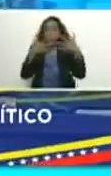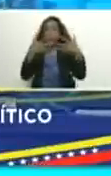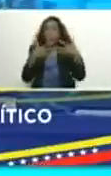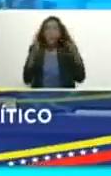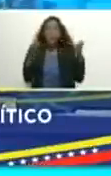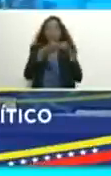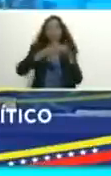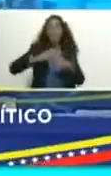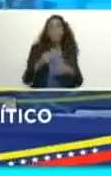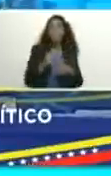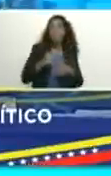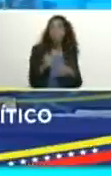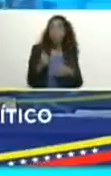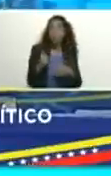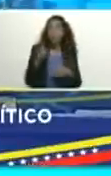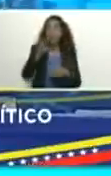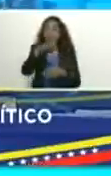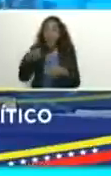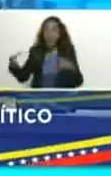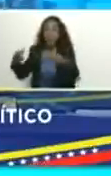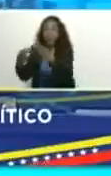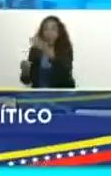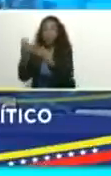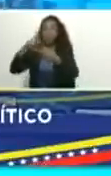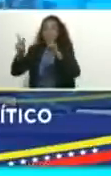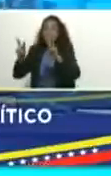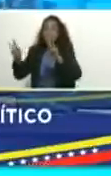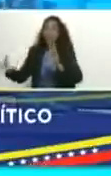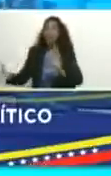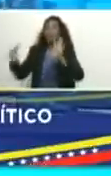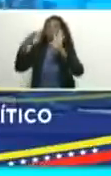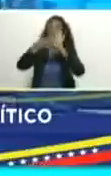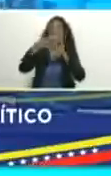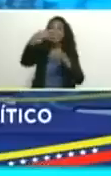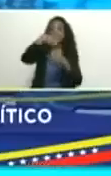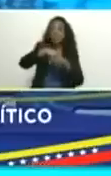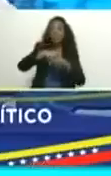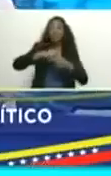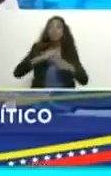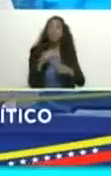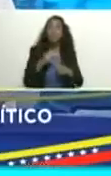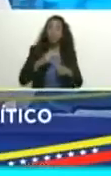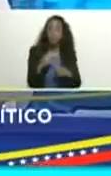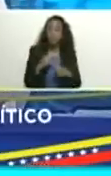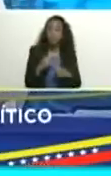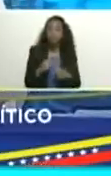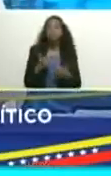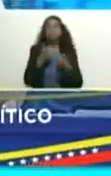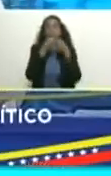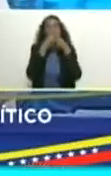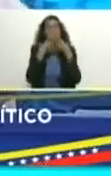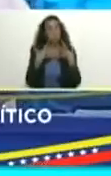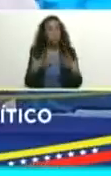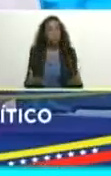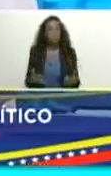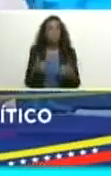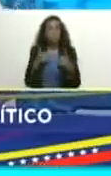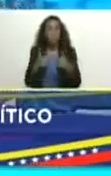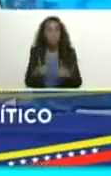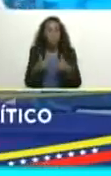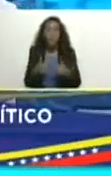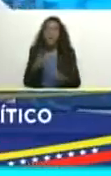cuadrantes de paz, compañero Remigio Ceballos, de manera perfecta. Eso va a ser bello, eso va a